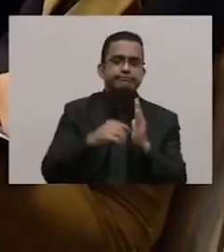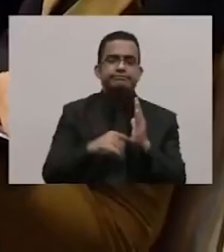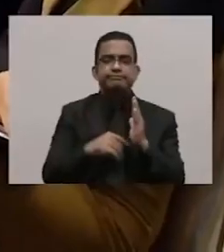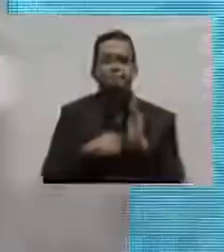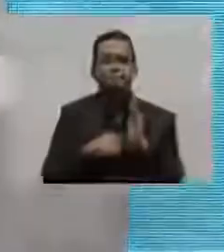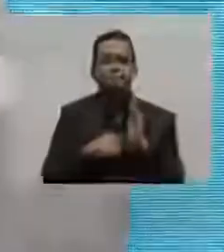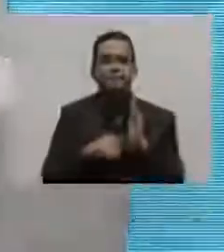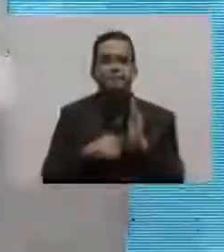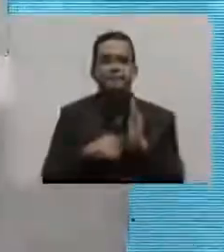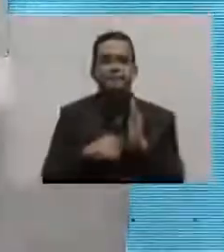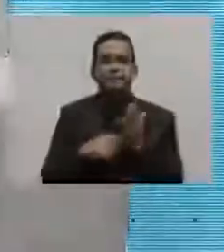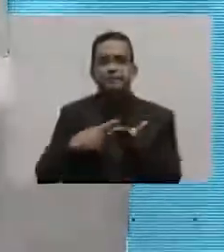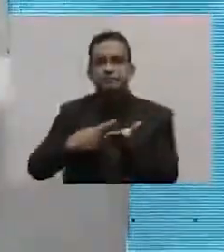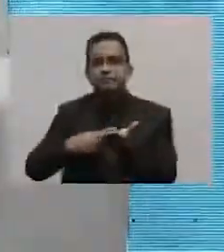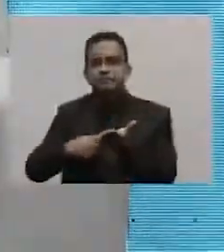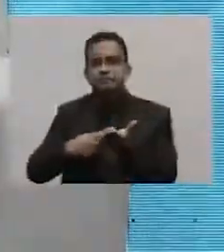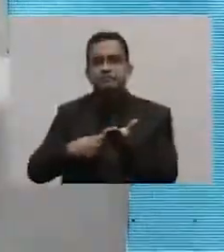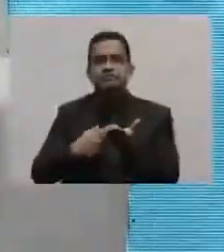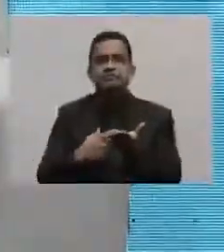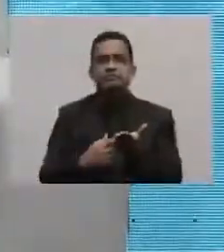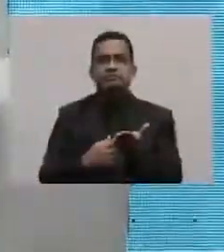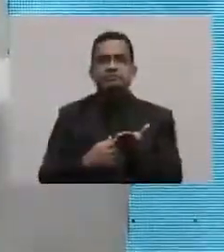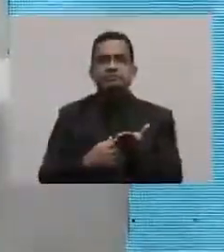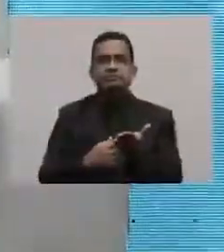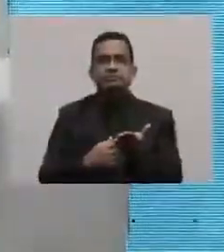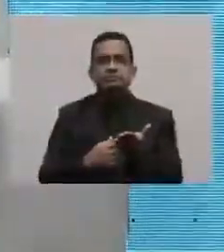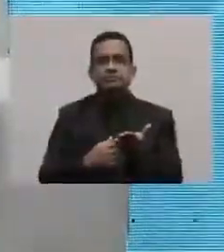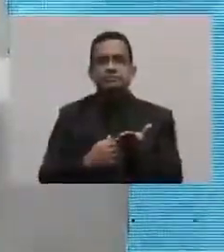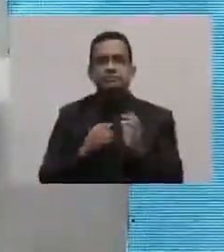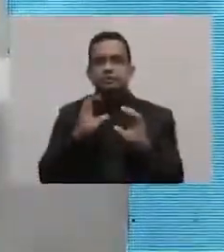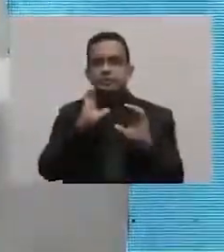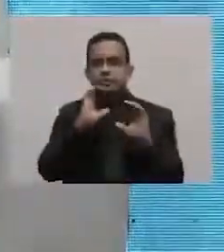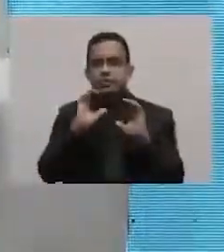la posibilidad de hablar al momento y estar comunicados,